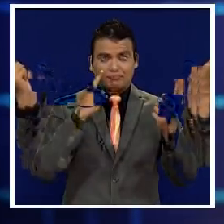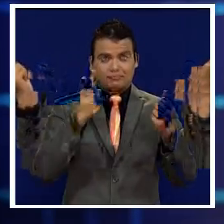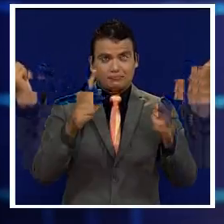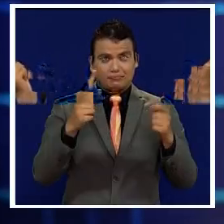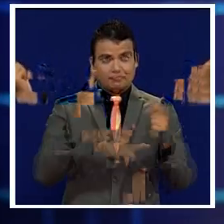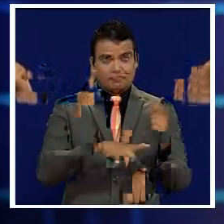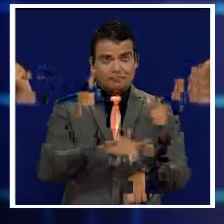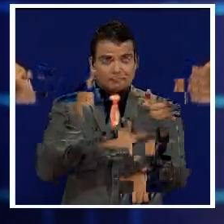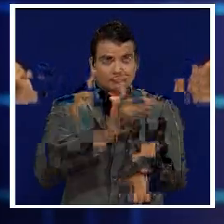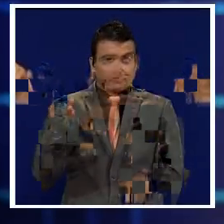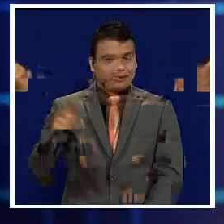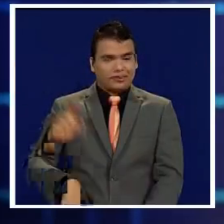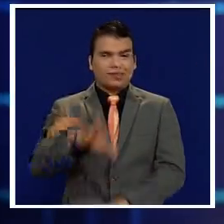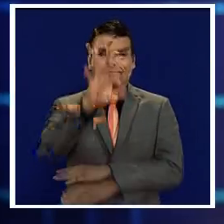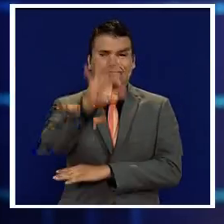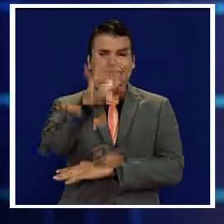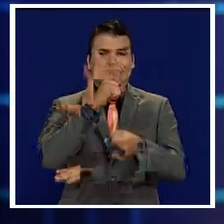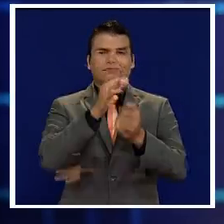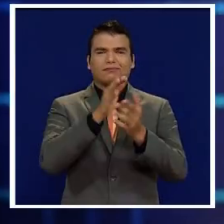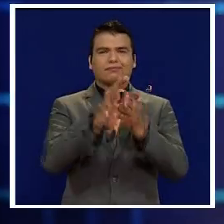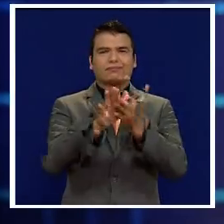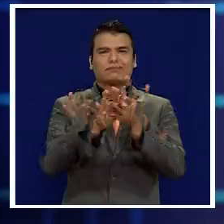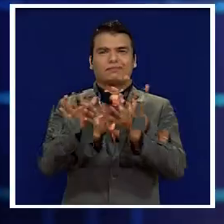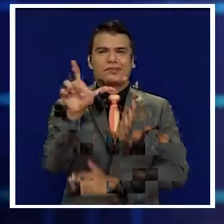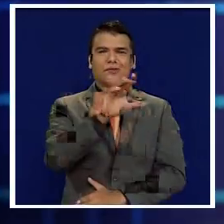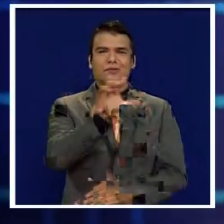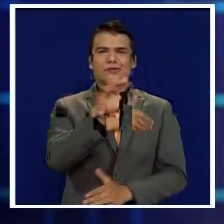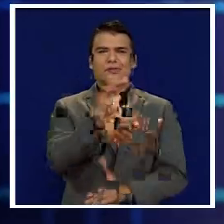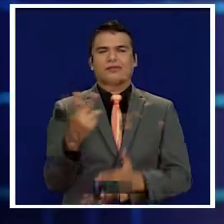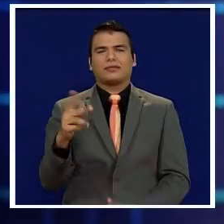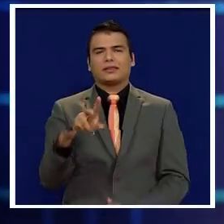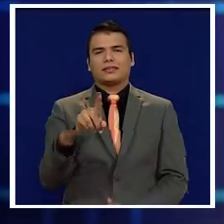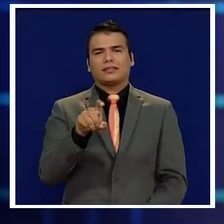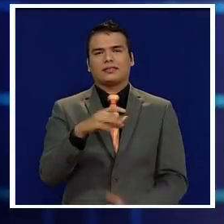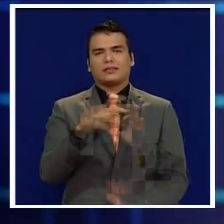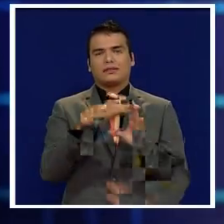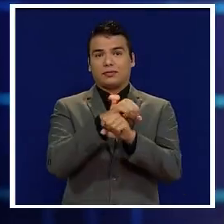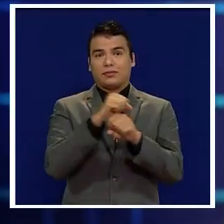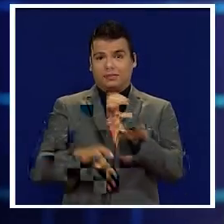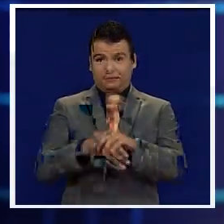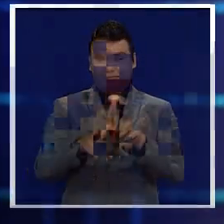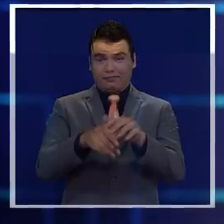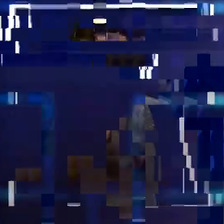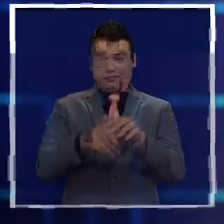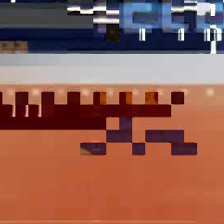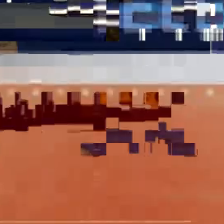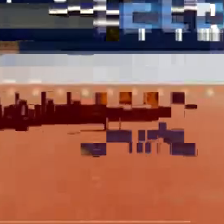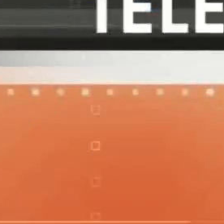madruga el Pacífico Noticias le informa el lunes a viernes a las 6:30 de la mañana. Ya volvemos.